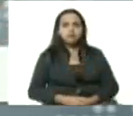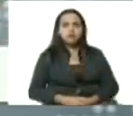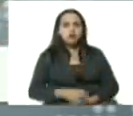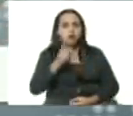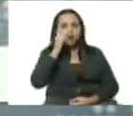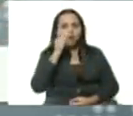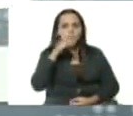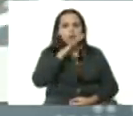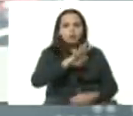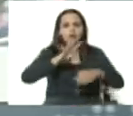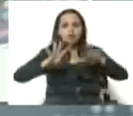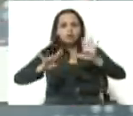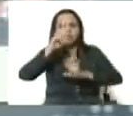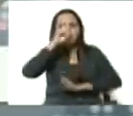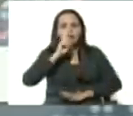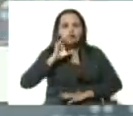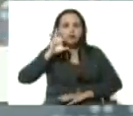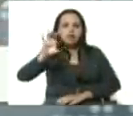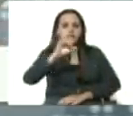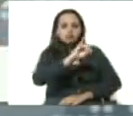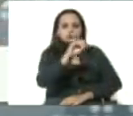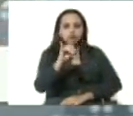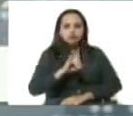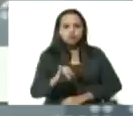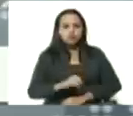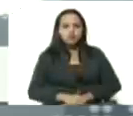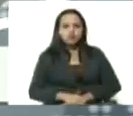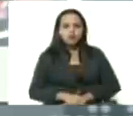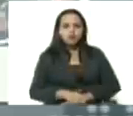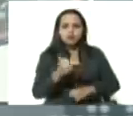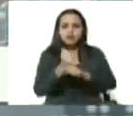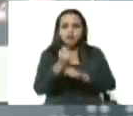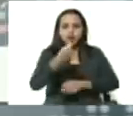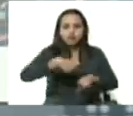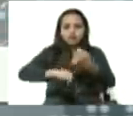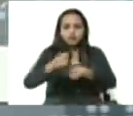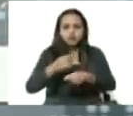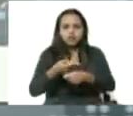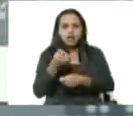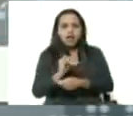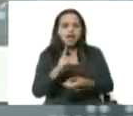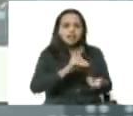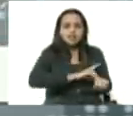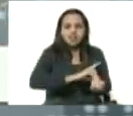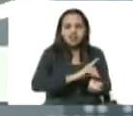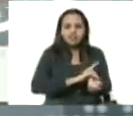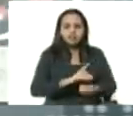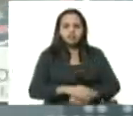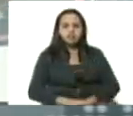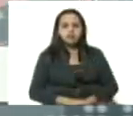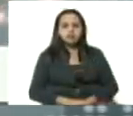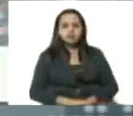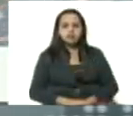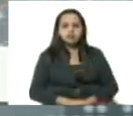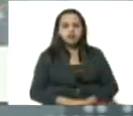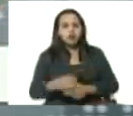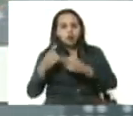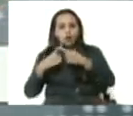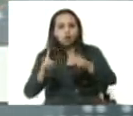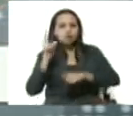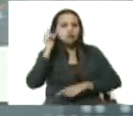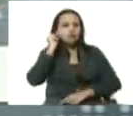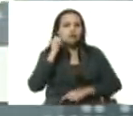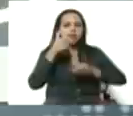de 49 años del estado Zulia, comerciante con antecedentes de diabetes. Otro es una mujer